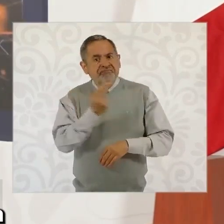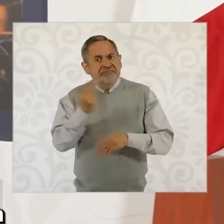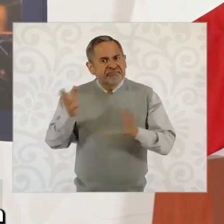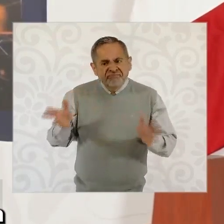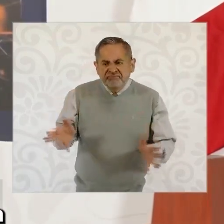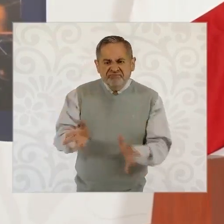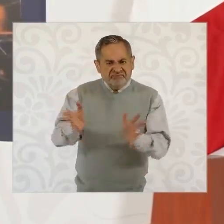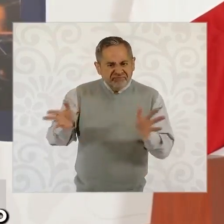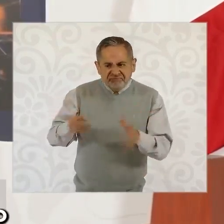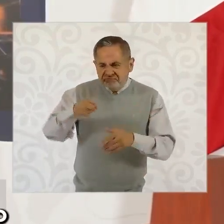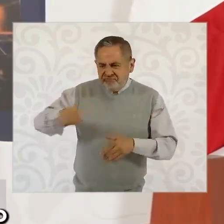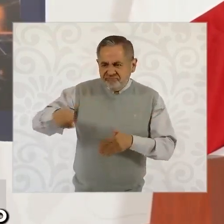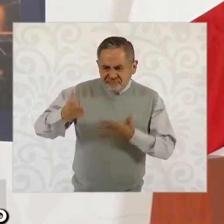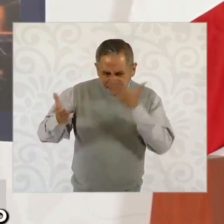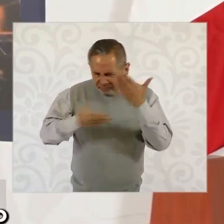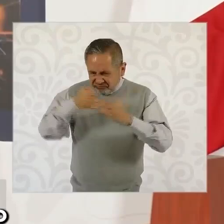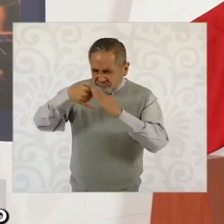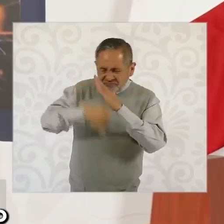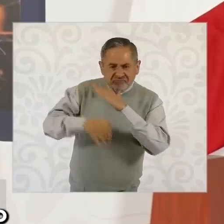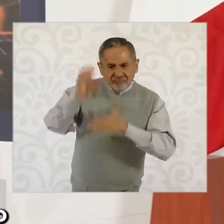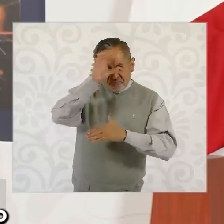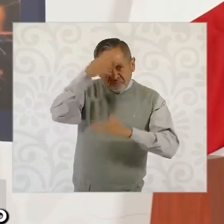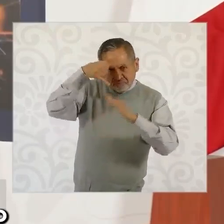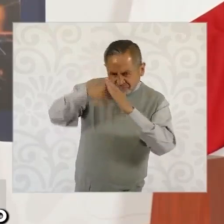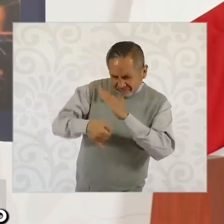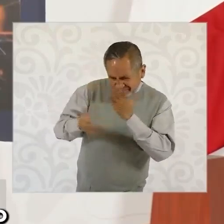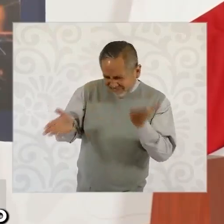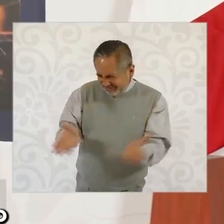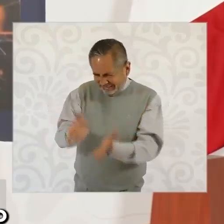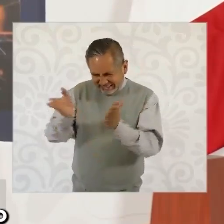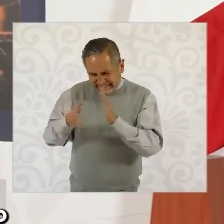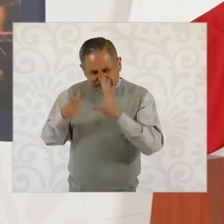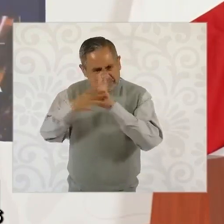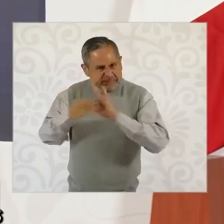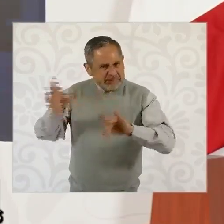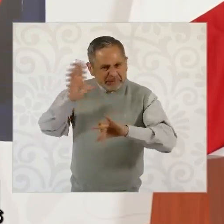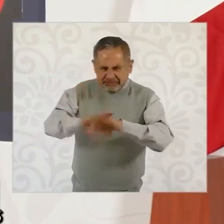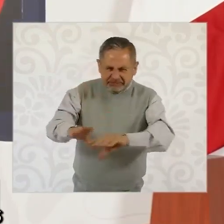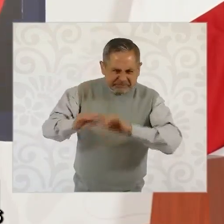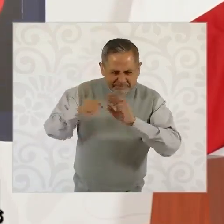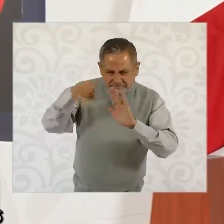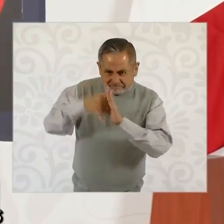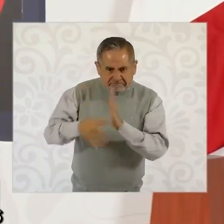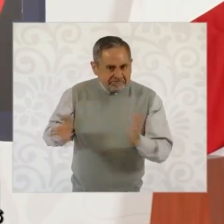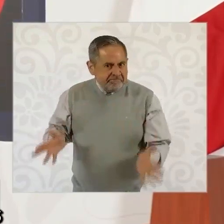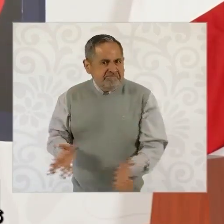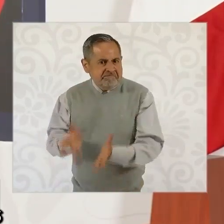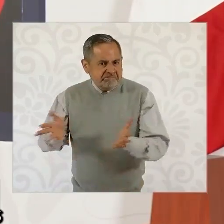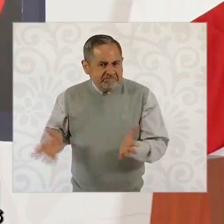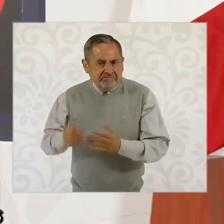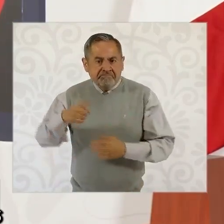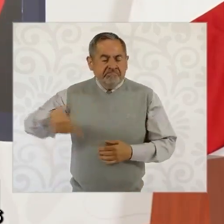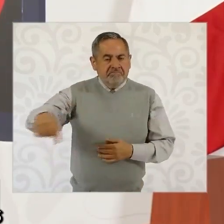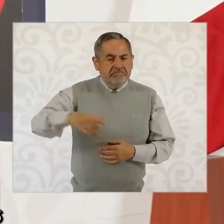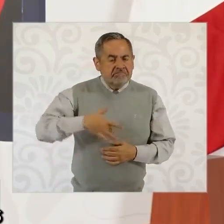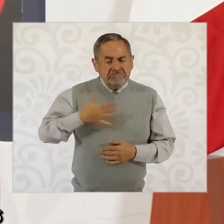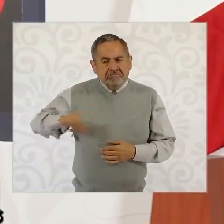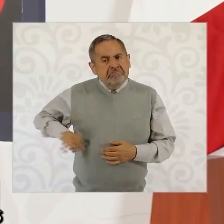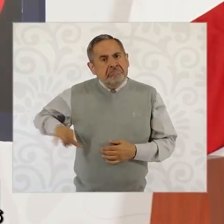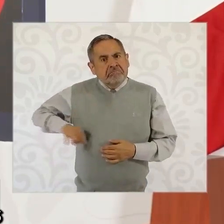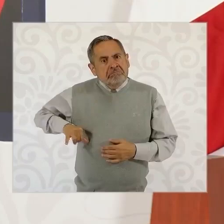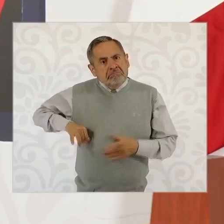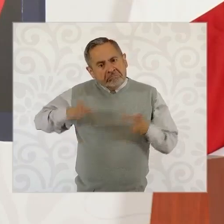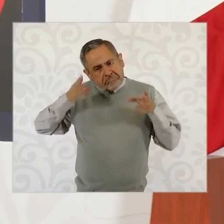investigación científica y a la divulgación profesional de conocimiento científico para sembrar así el interés por la ciencia,